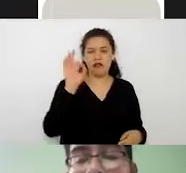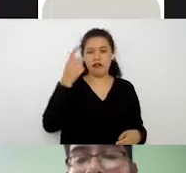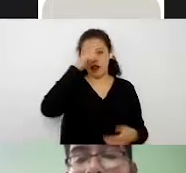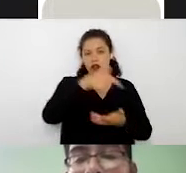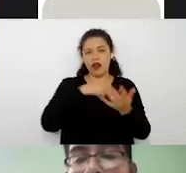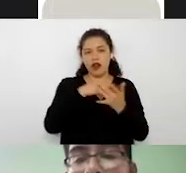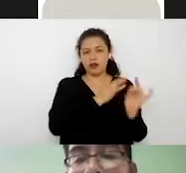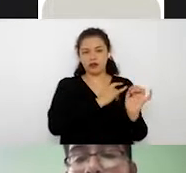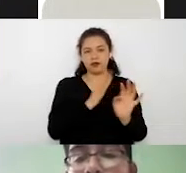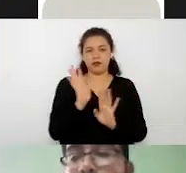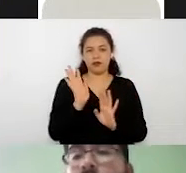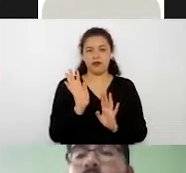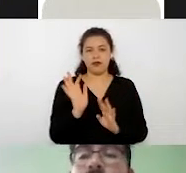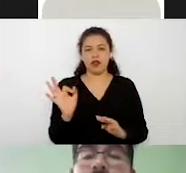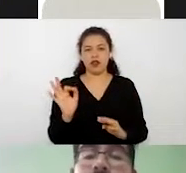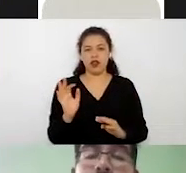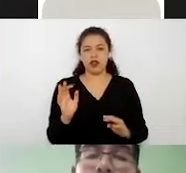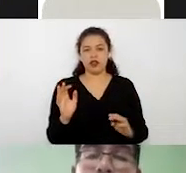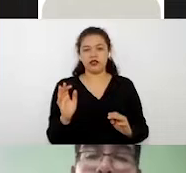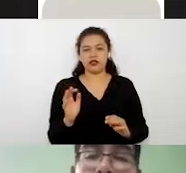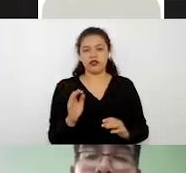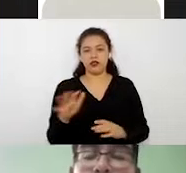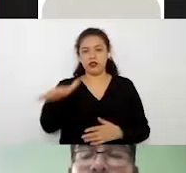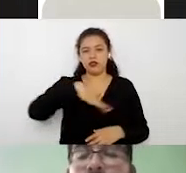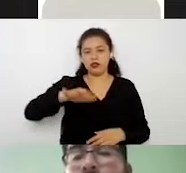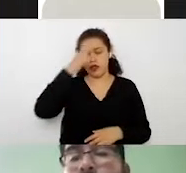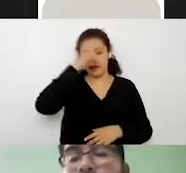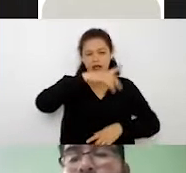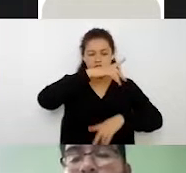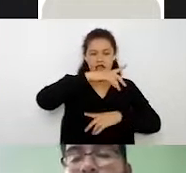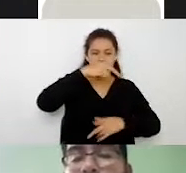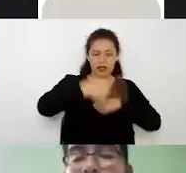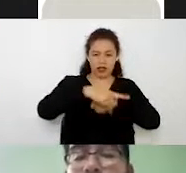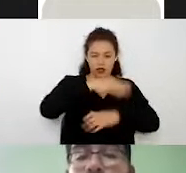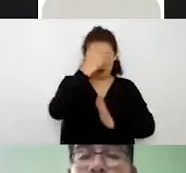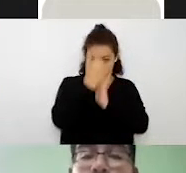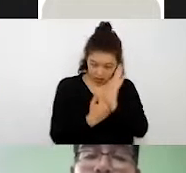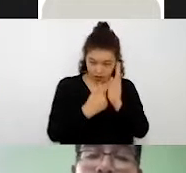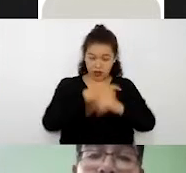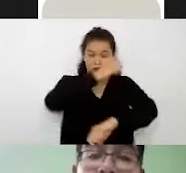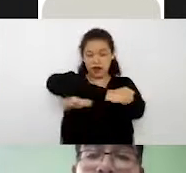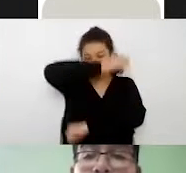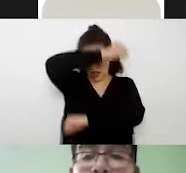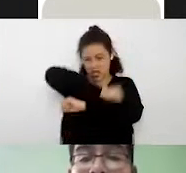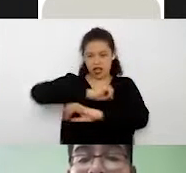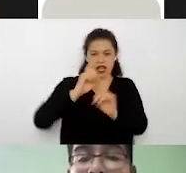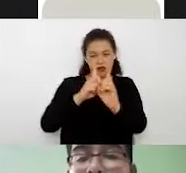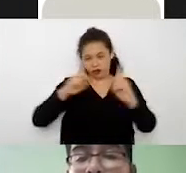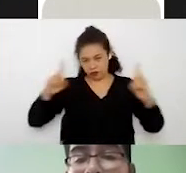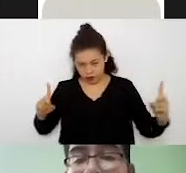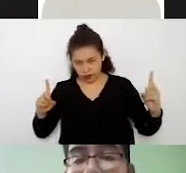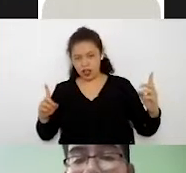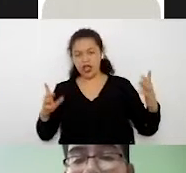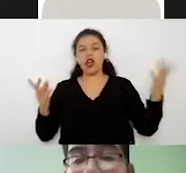que fuera una zona de menor riesgo, tendría que estar alejada de ventanas, que tendría que estar alejada de cosas que se pudieran caer. Esto a